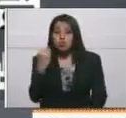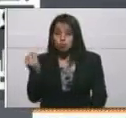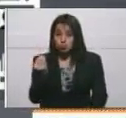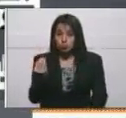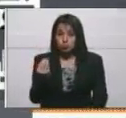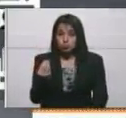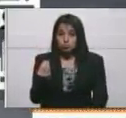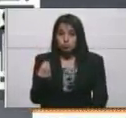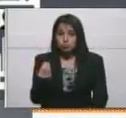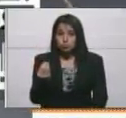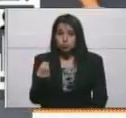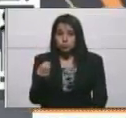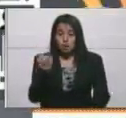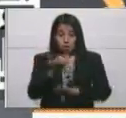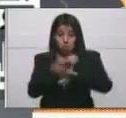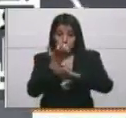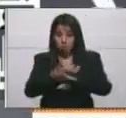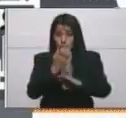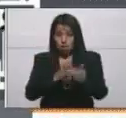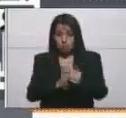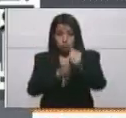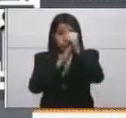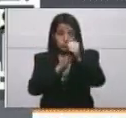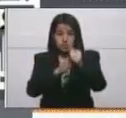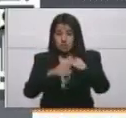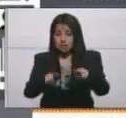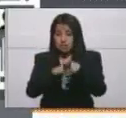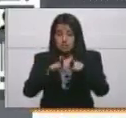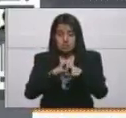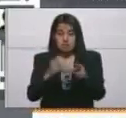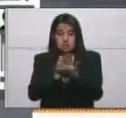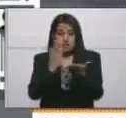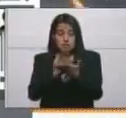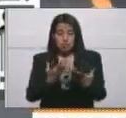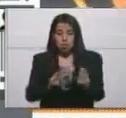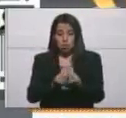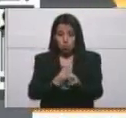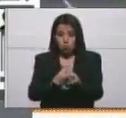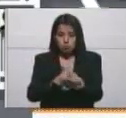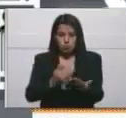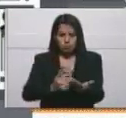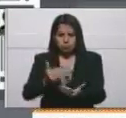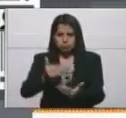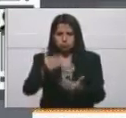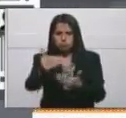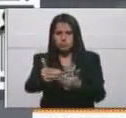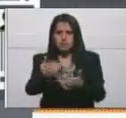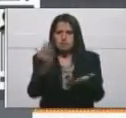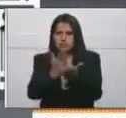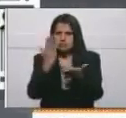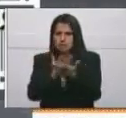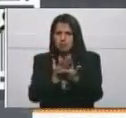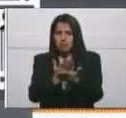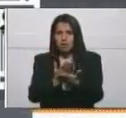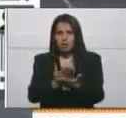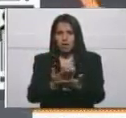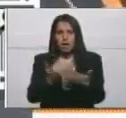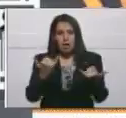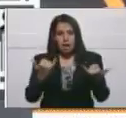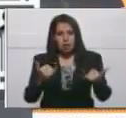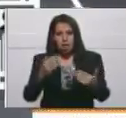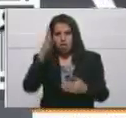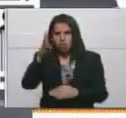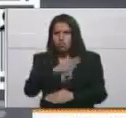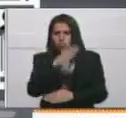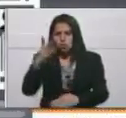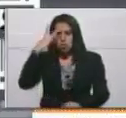juventud. Y Monagas va a ir como siempre, adelante, adelante y siempre adelante. Bueno, camarada, que Dios los